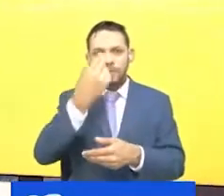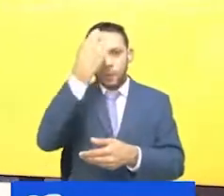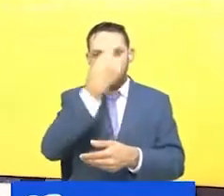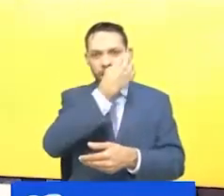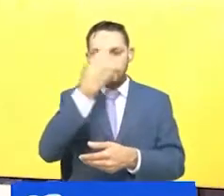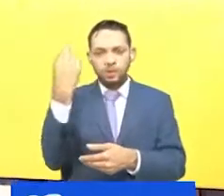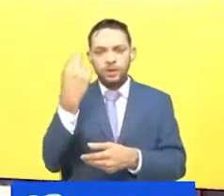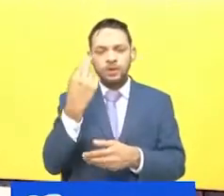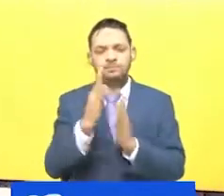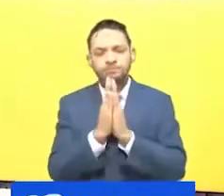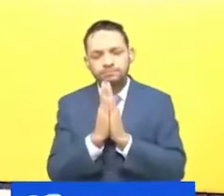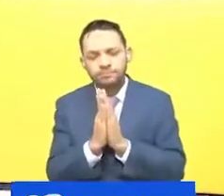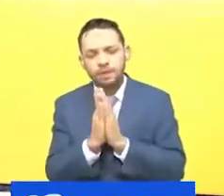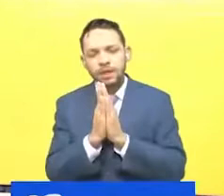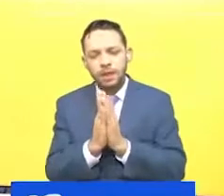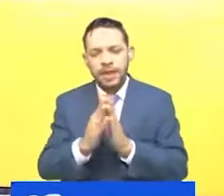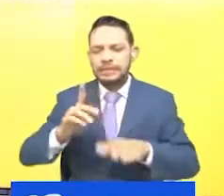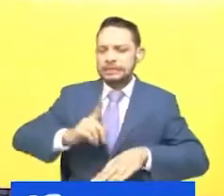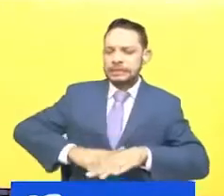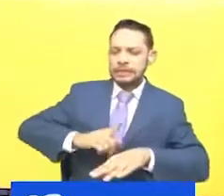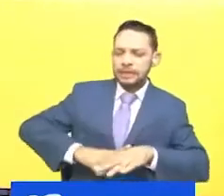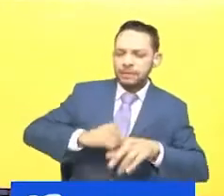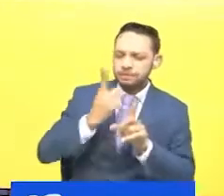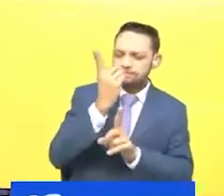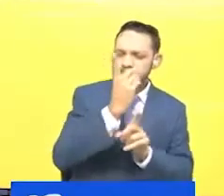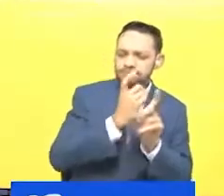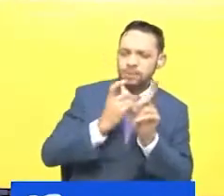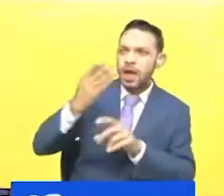Católica y que llama a un tiempo de reflexión.